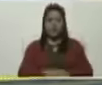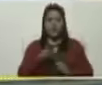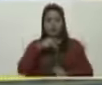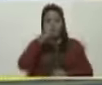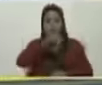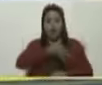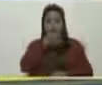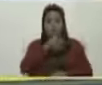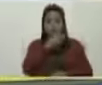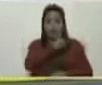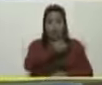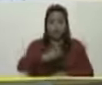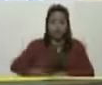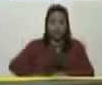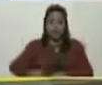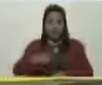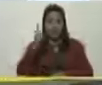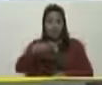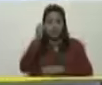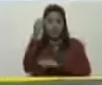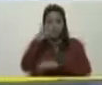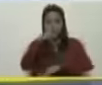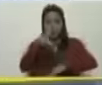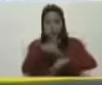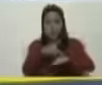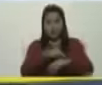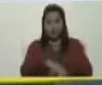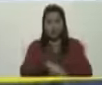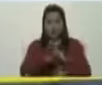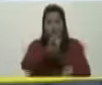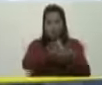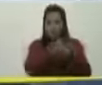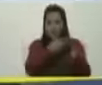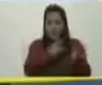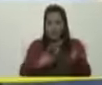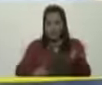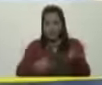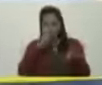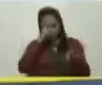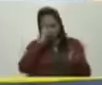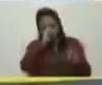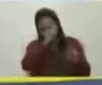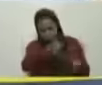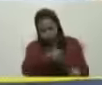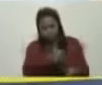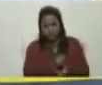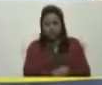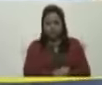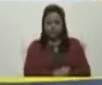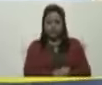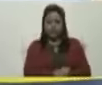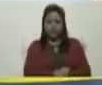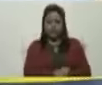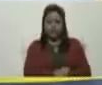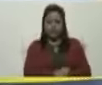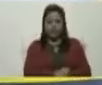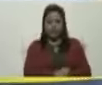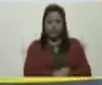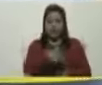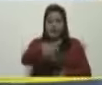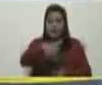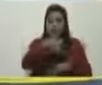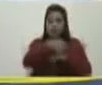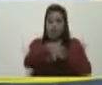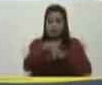Asamblea Nacional, primera dama, mi respeto. Bueno, obispo siempre ha